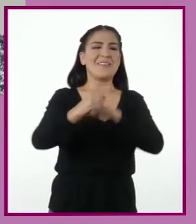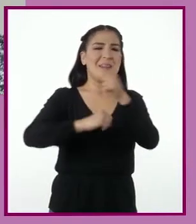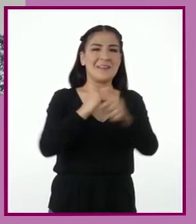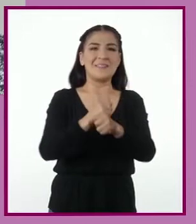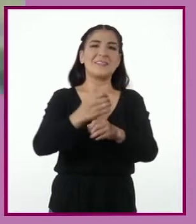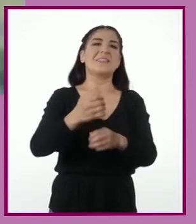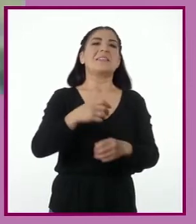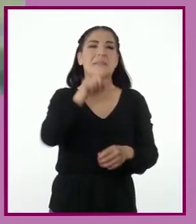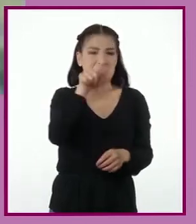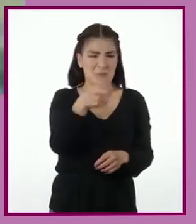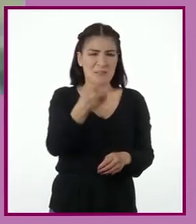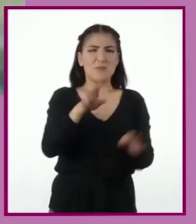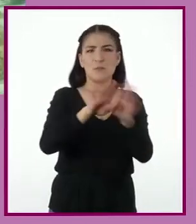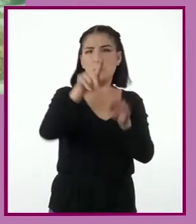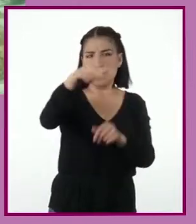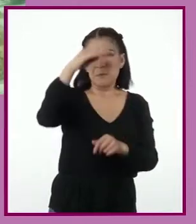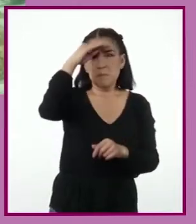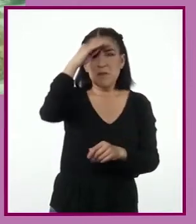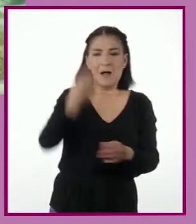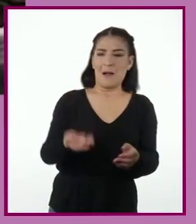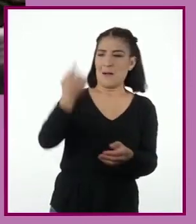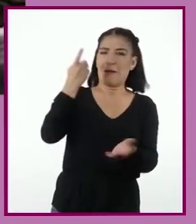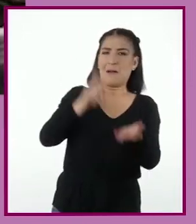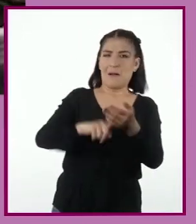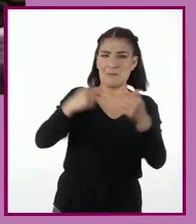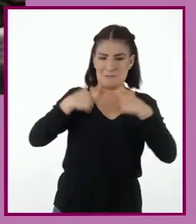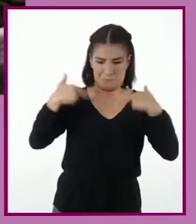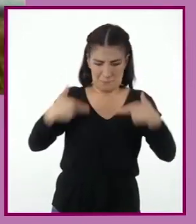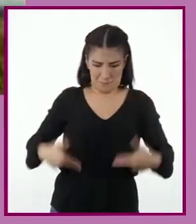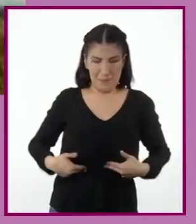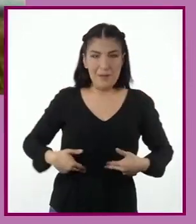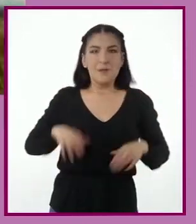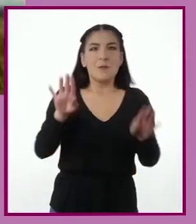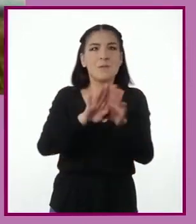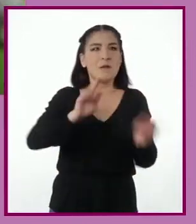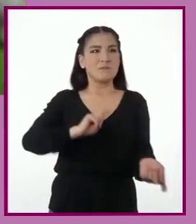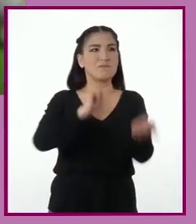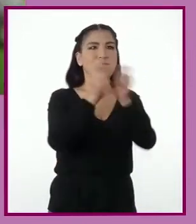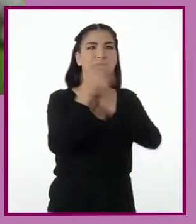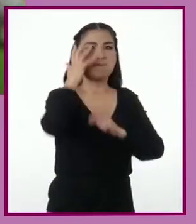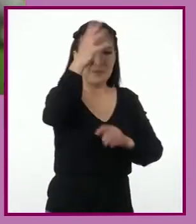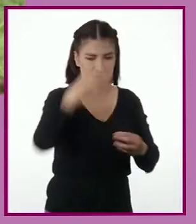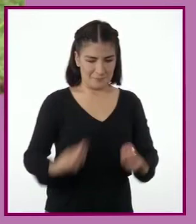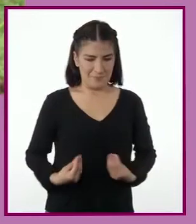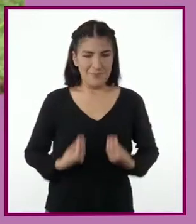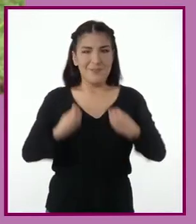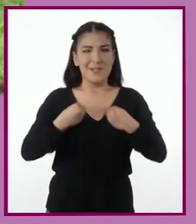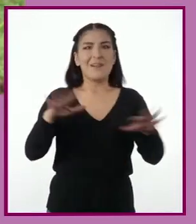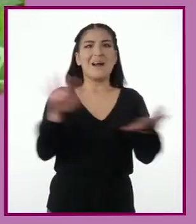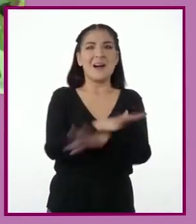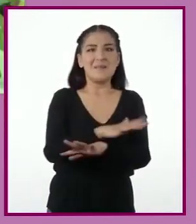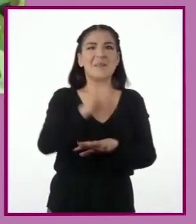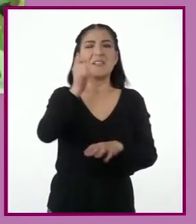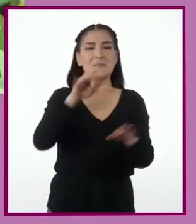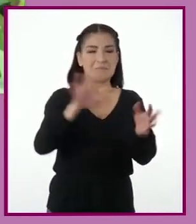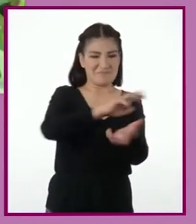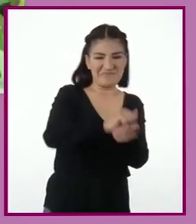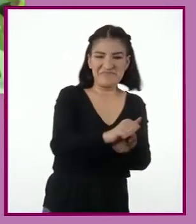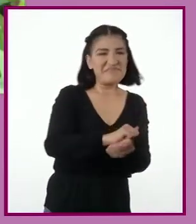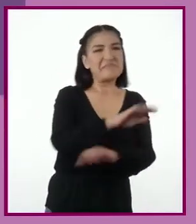todo esto, ¿cómo será la evolución de los seres vivos en el futuro? ¿Habrá nuevas especies? ¿Quiénes desaparecerán?